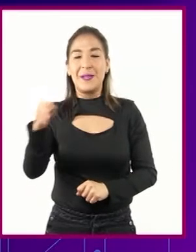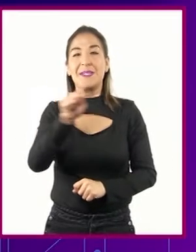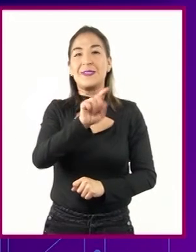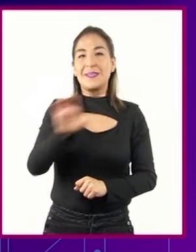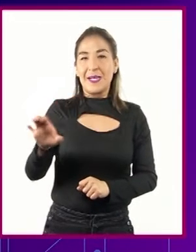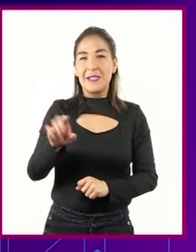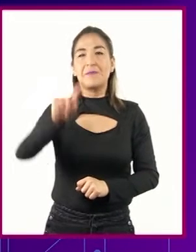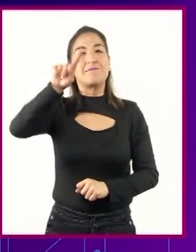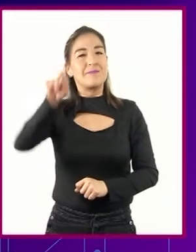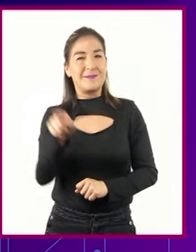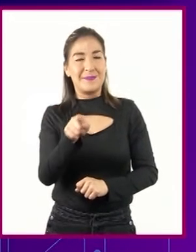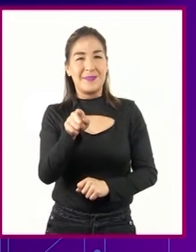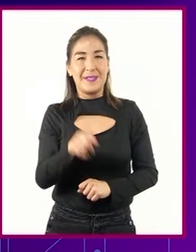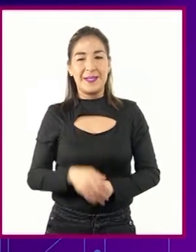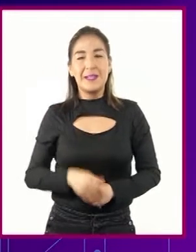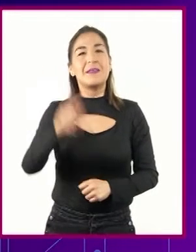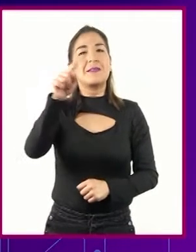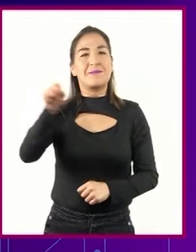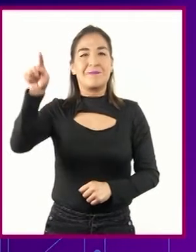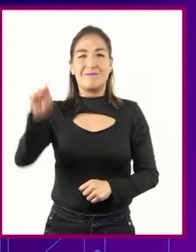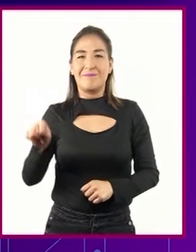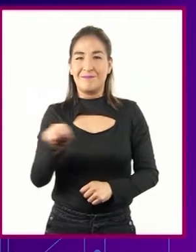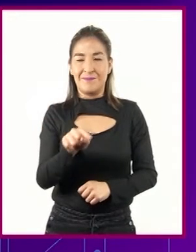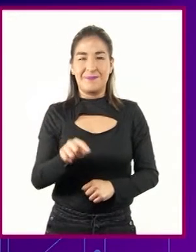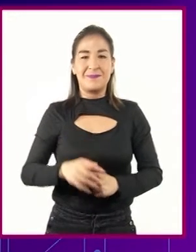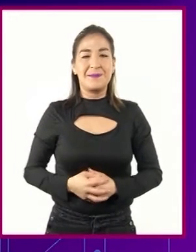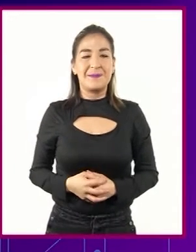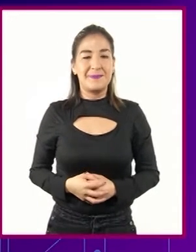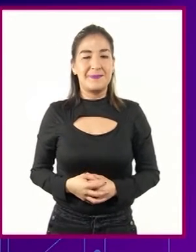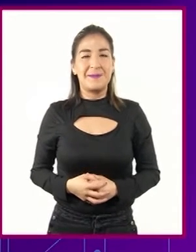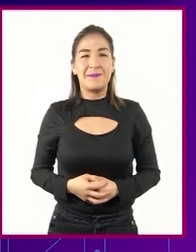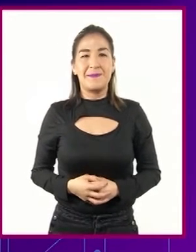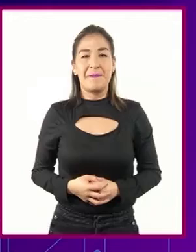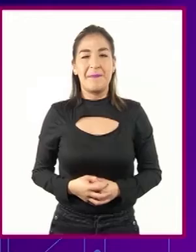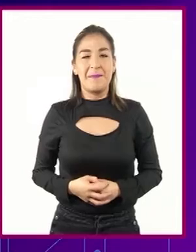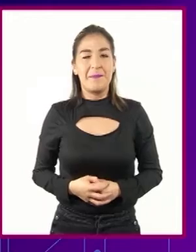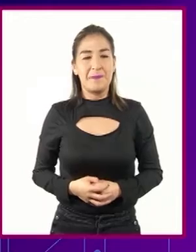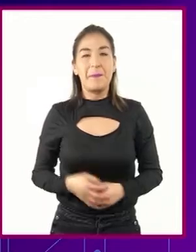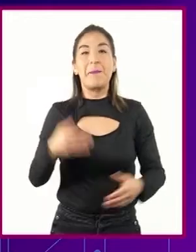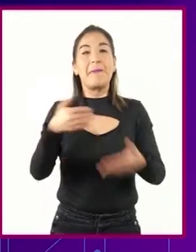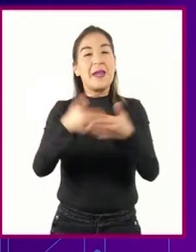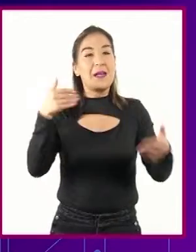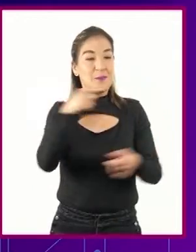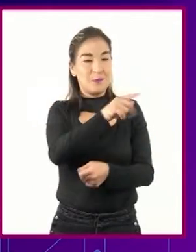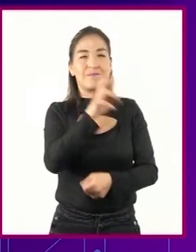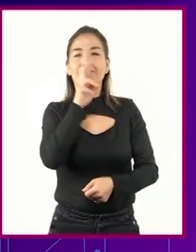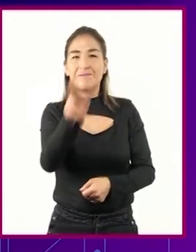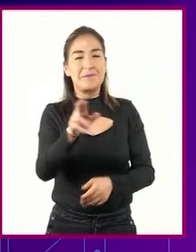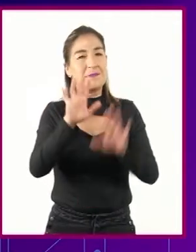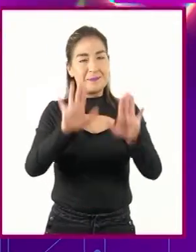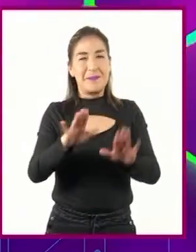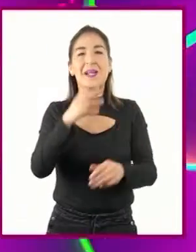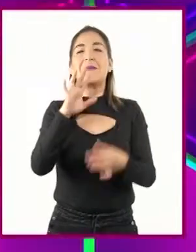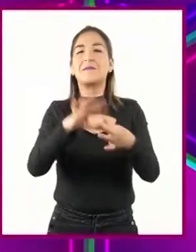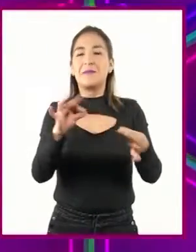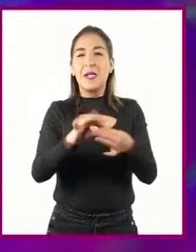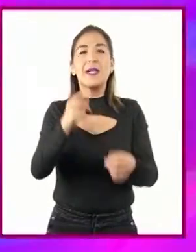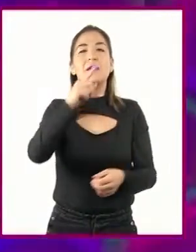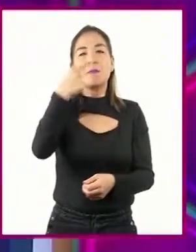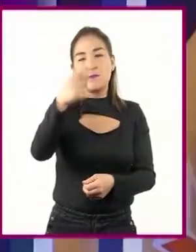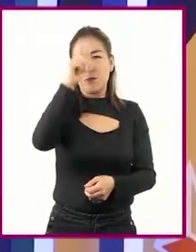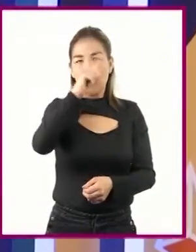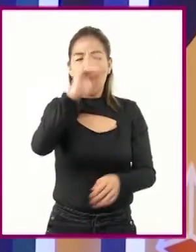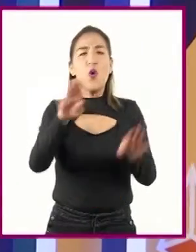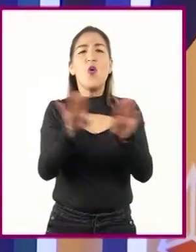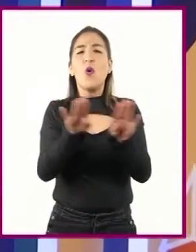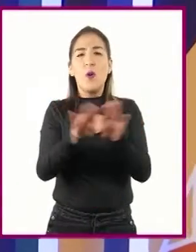100, se cierra el paréntesis y el corchete. Antes de contestar, quiero precisar que una manera de